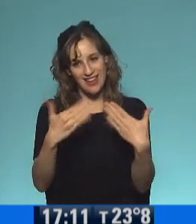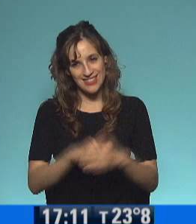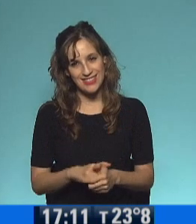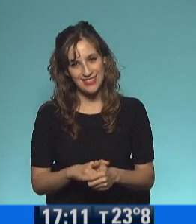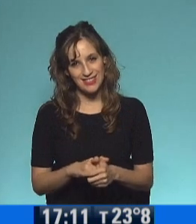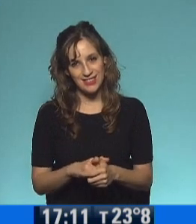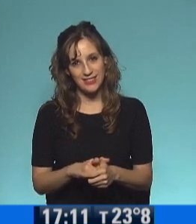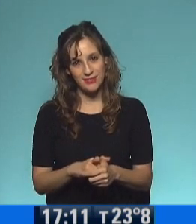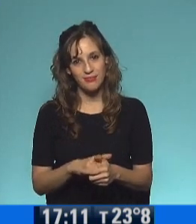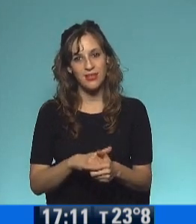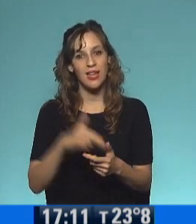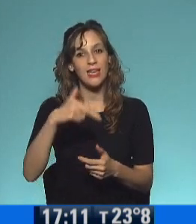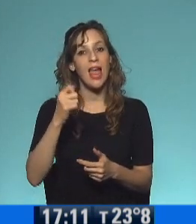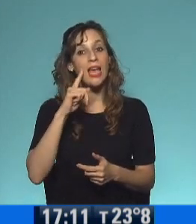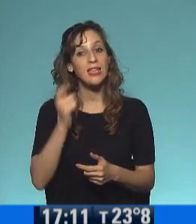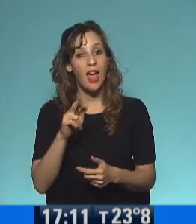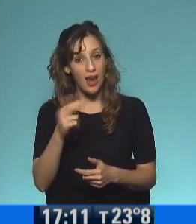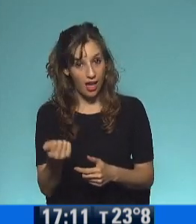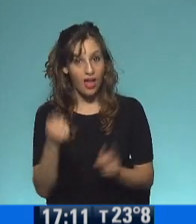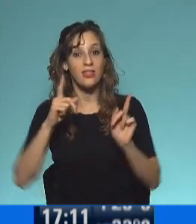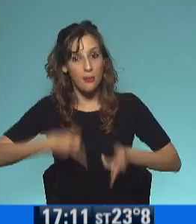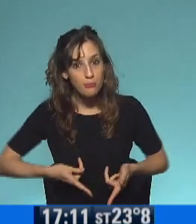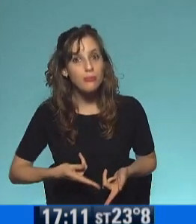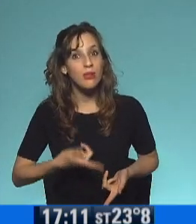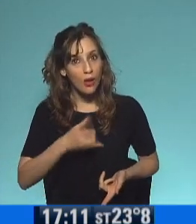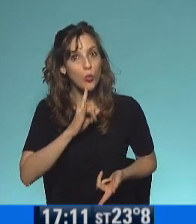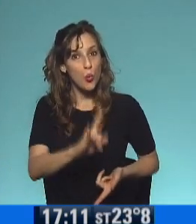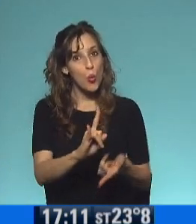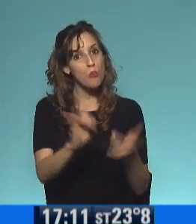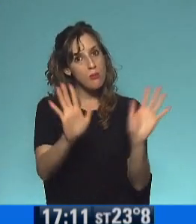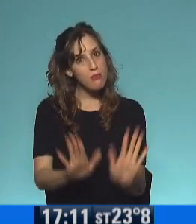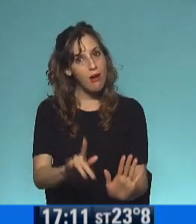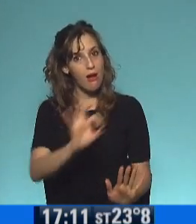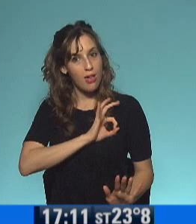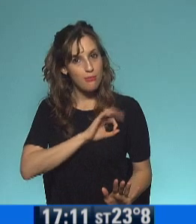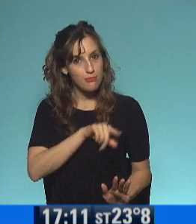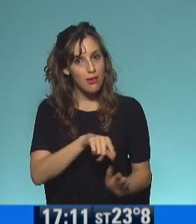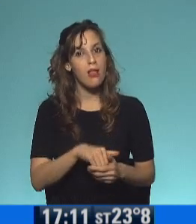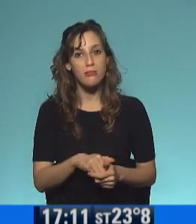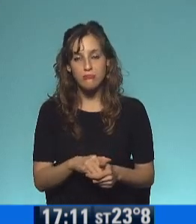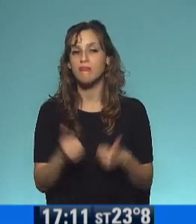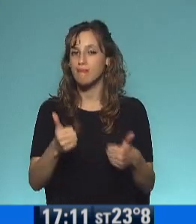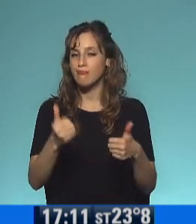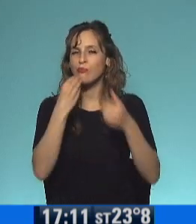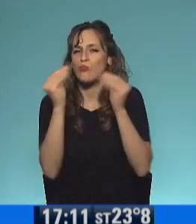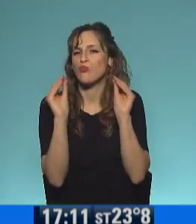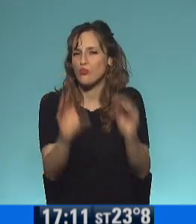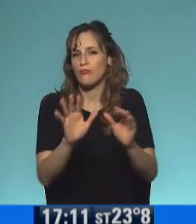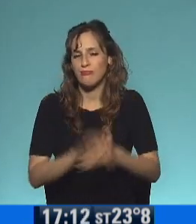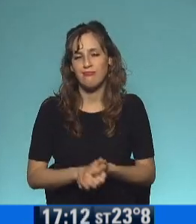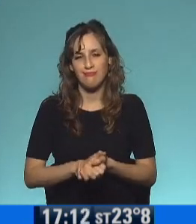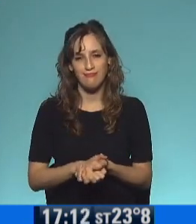Nayara Fernández, de segundo grado. También hizo su propia escarapela. Desde San José, besos a todos por ahí. Beso grande a todo el